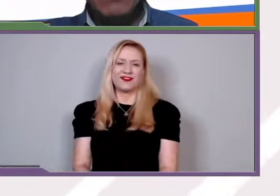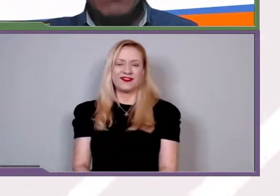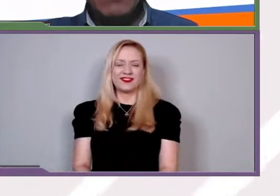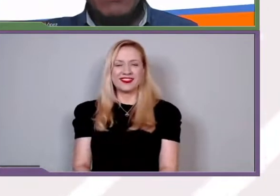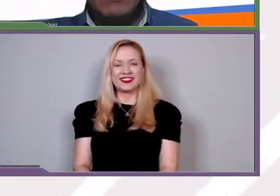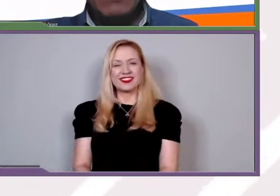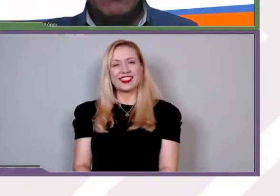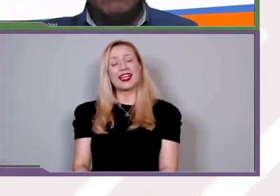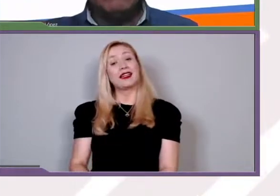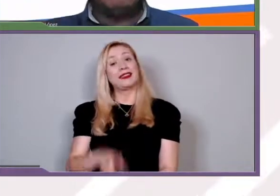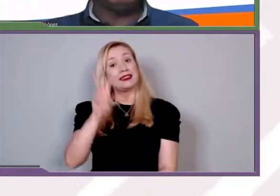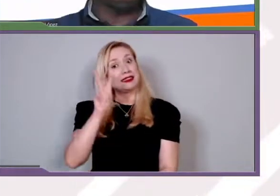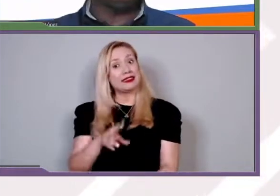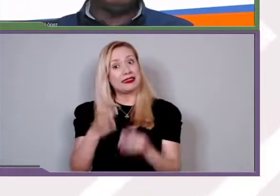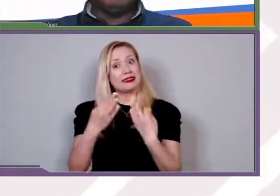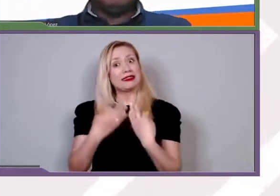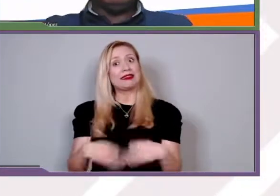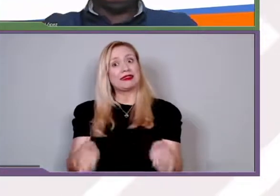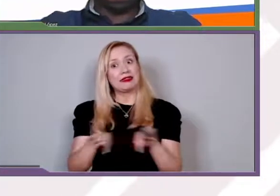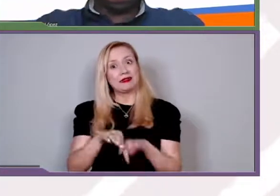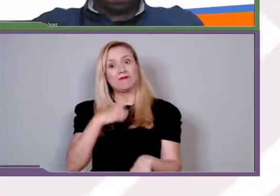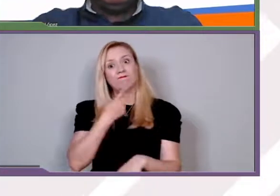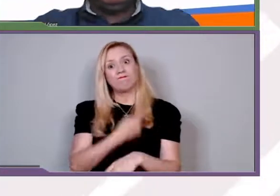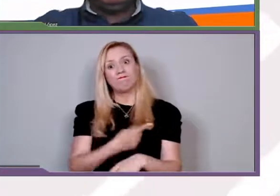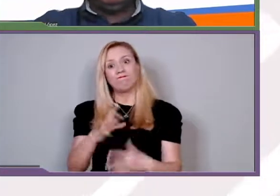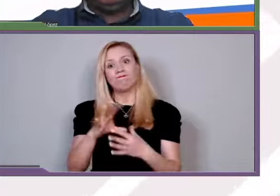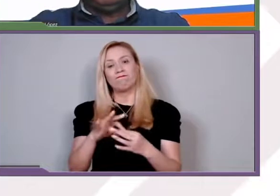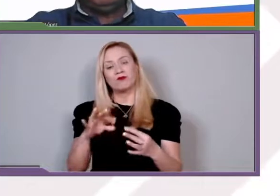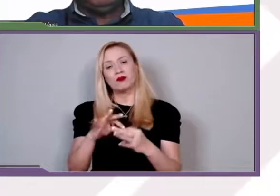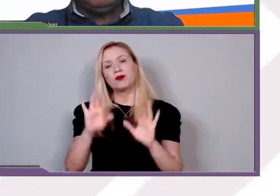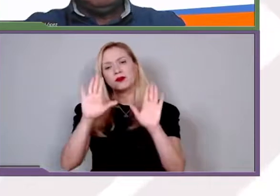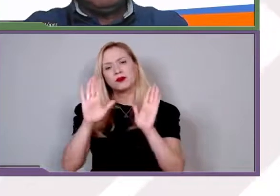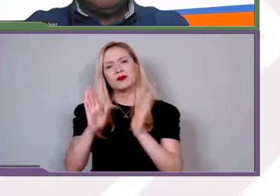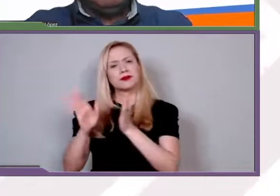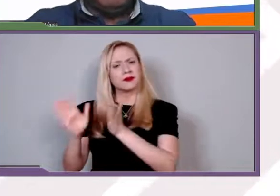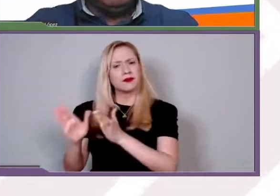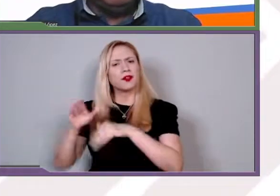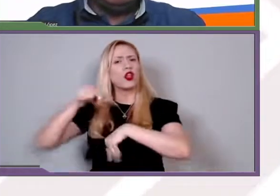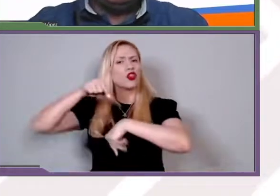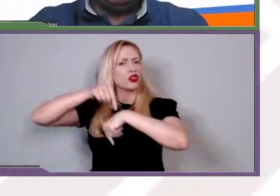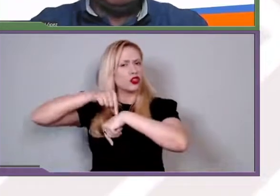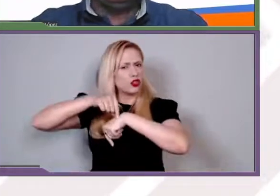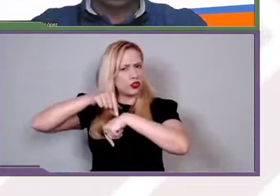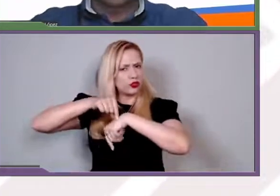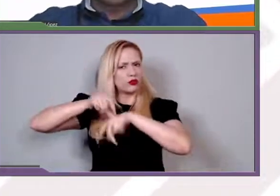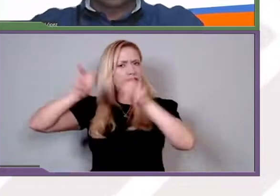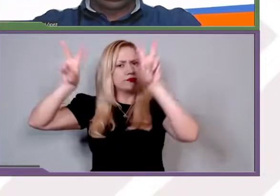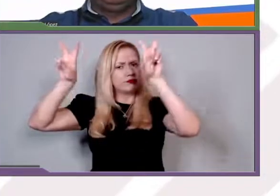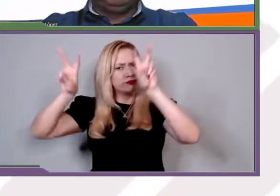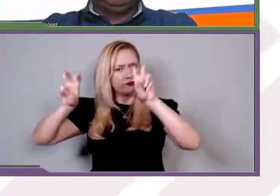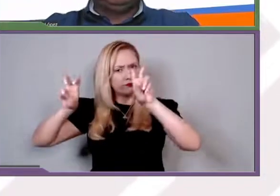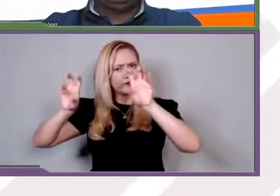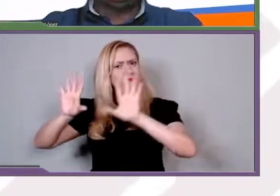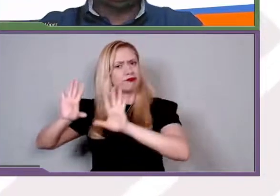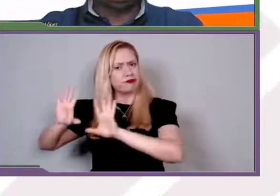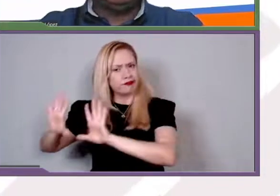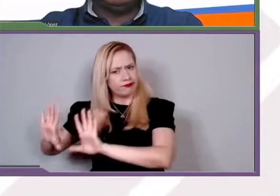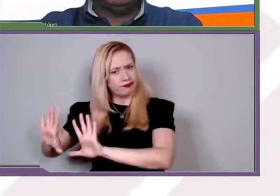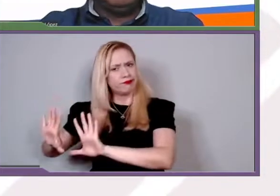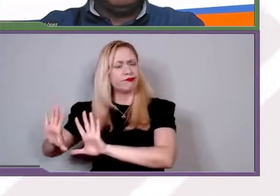Muy importante, Lizeth, porque justo yo creo que, o sea, una cosa es la parte clínica, como tú bien lo describes, y justo, ¿no?